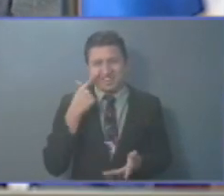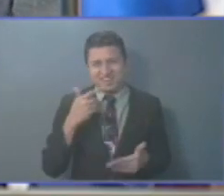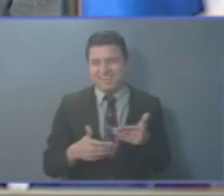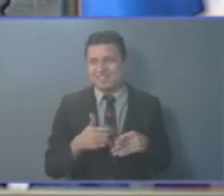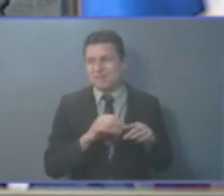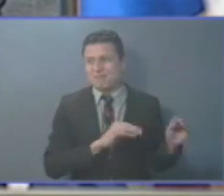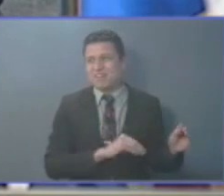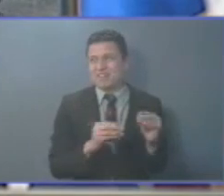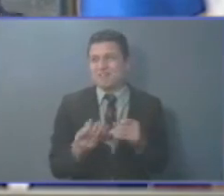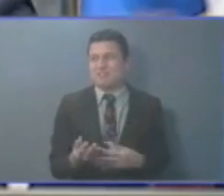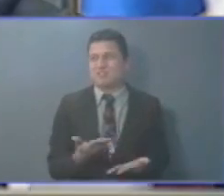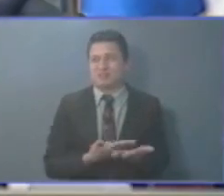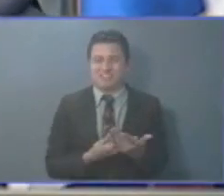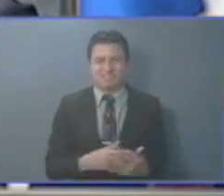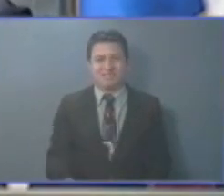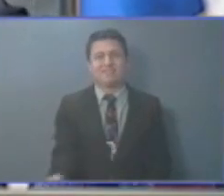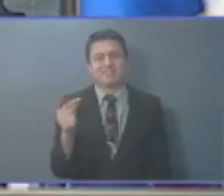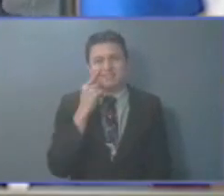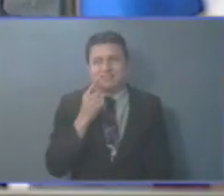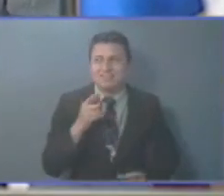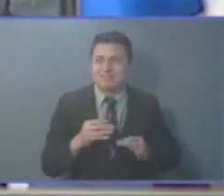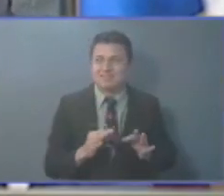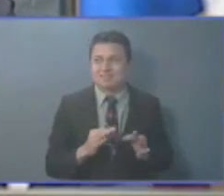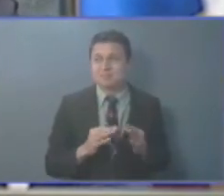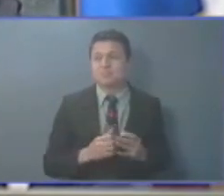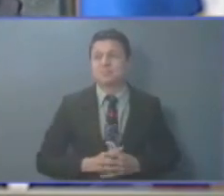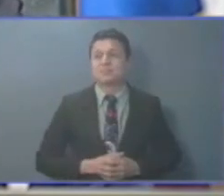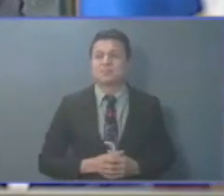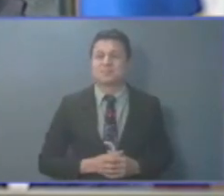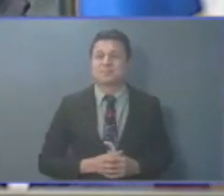leyes laborales o de tránsito.